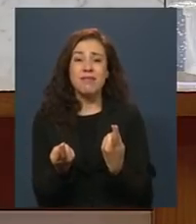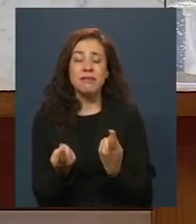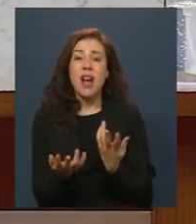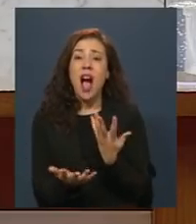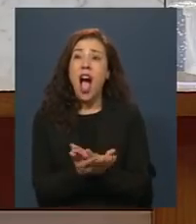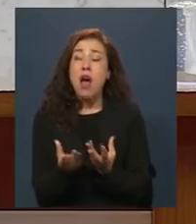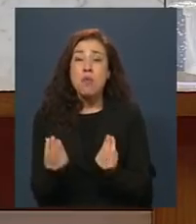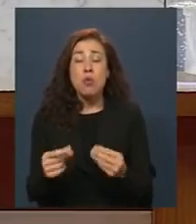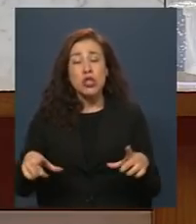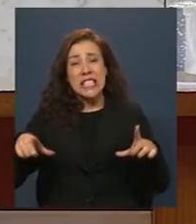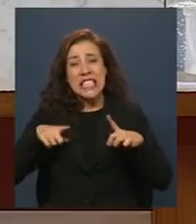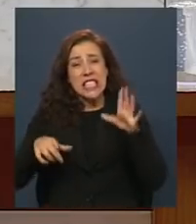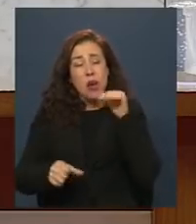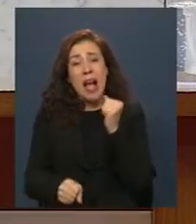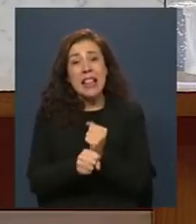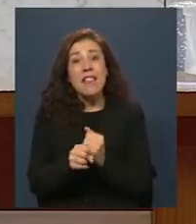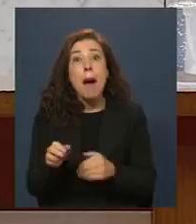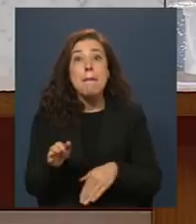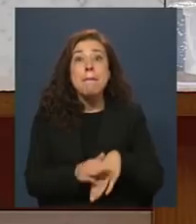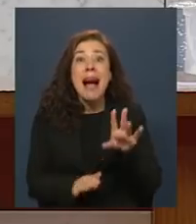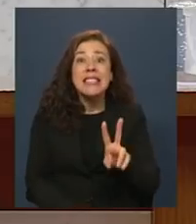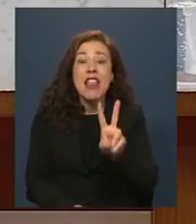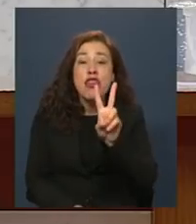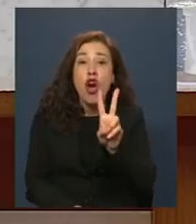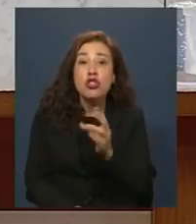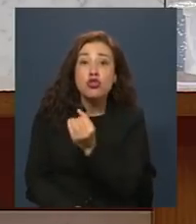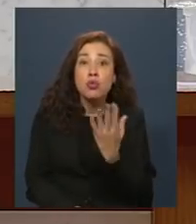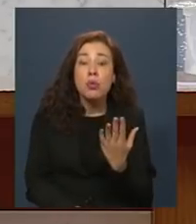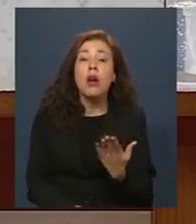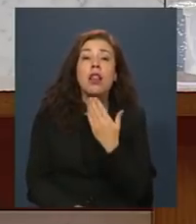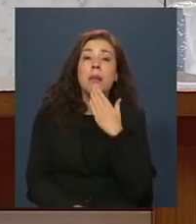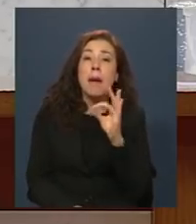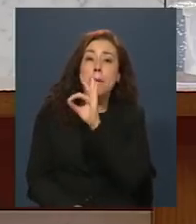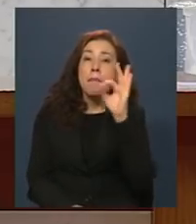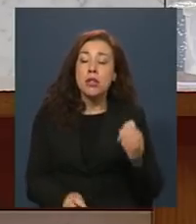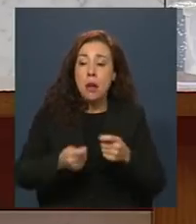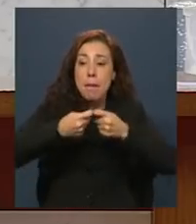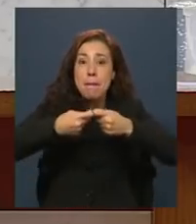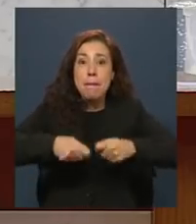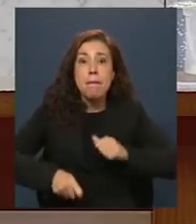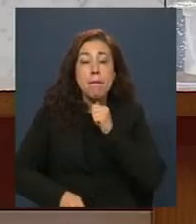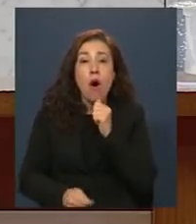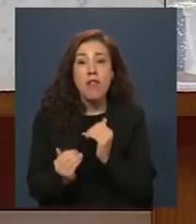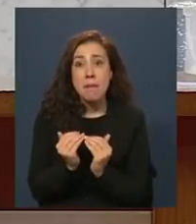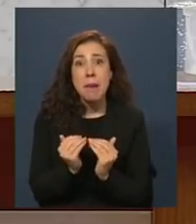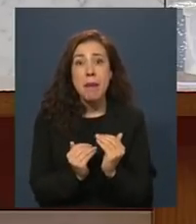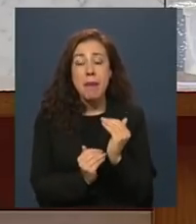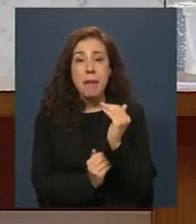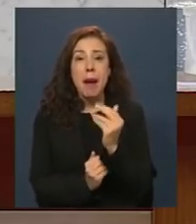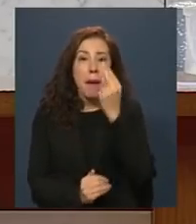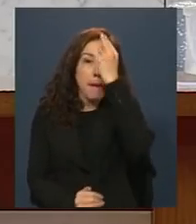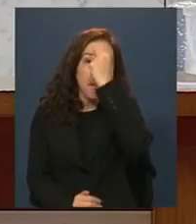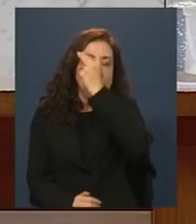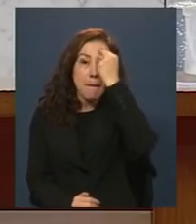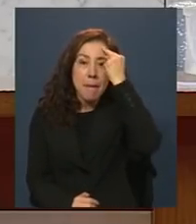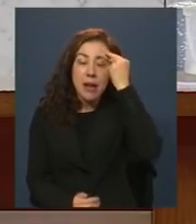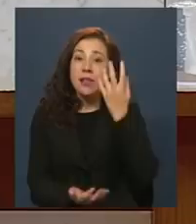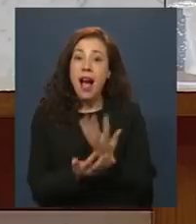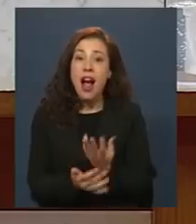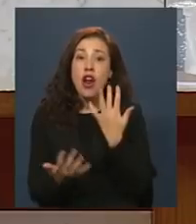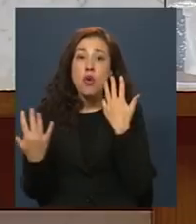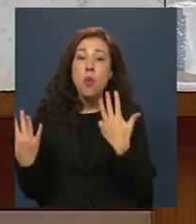de desocupación que superaban los 2 dígitos, al igual que los porcentajes de pobreza. En